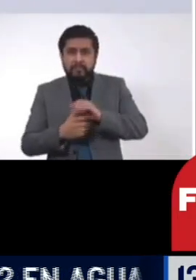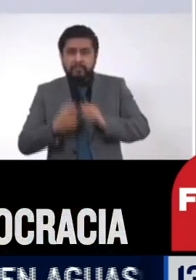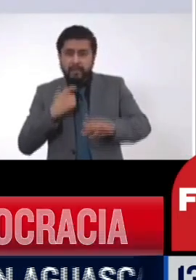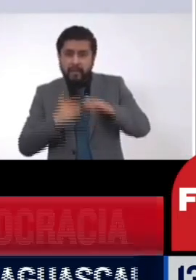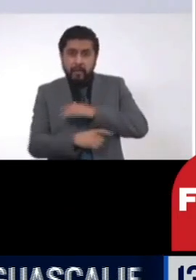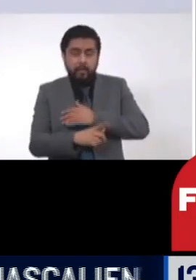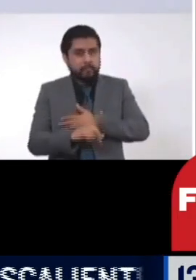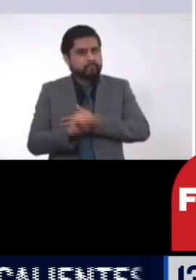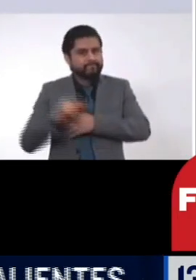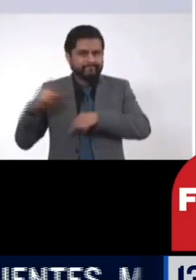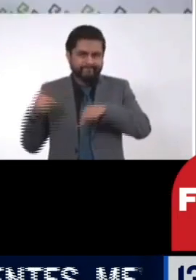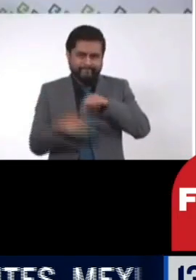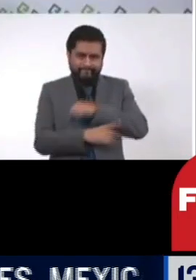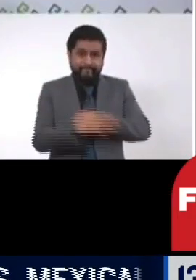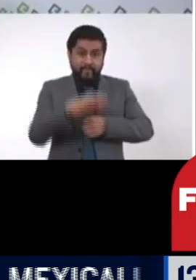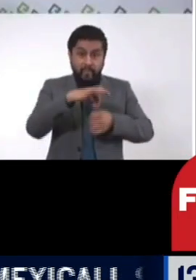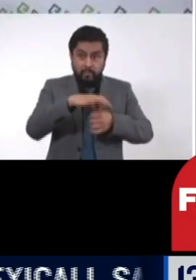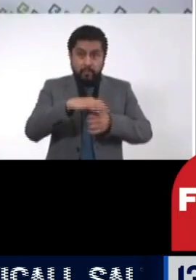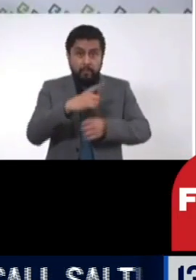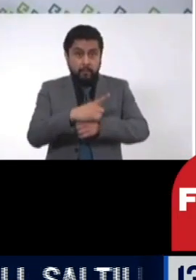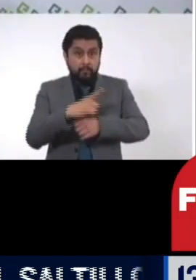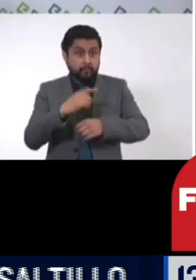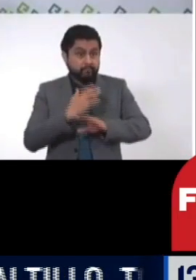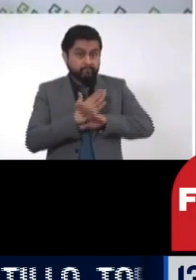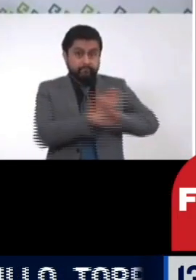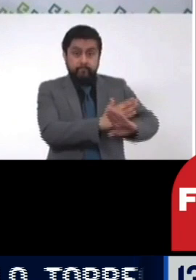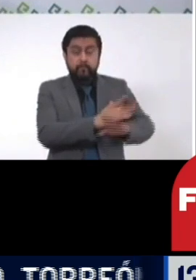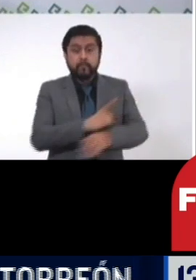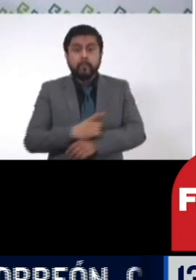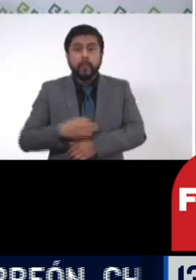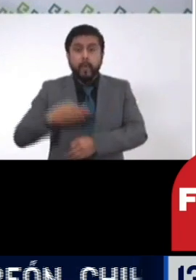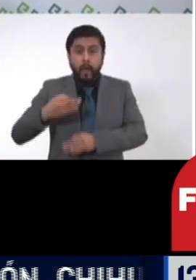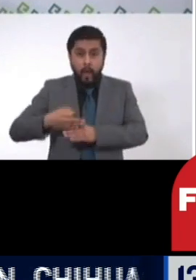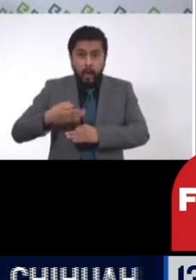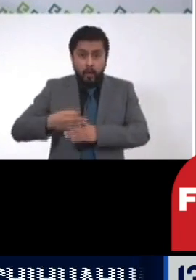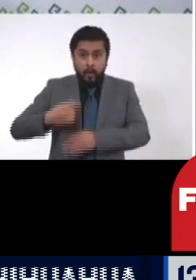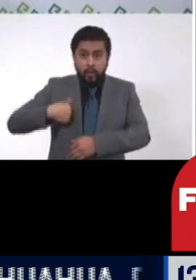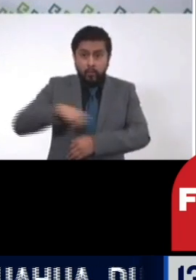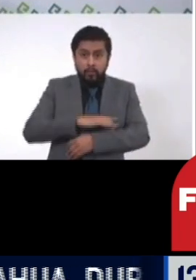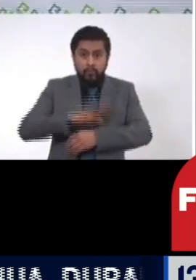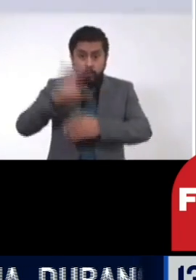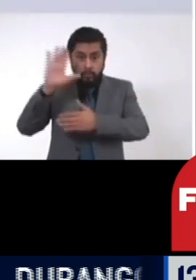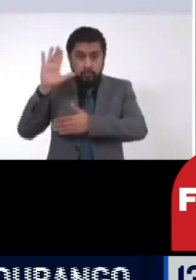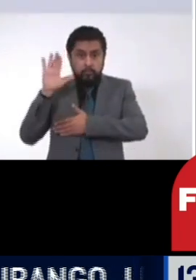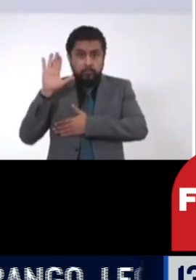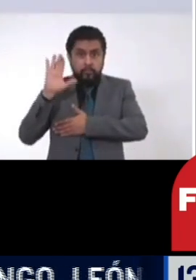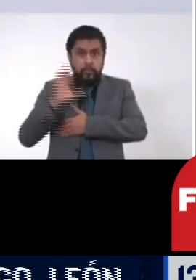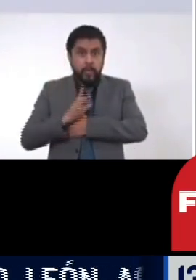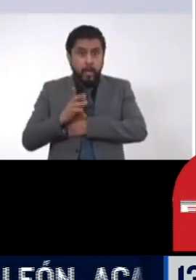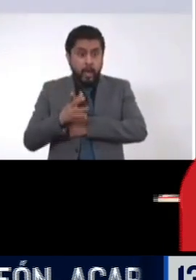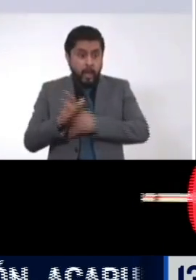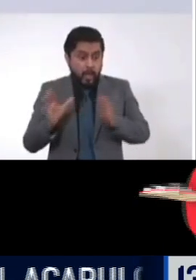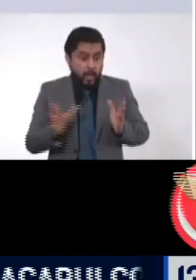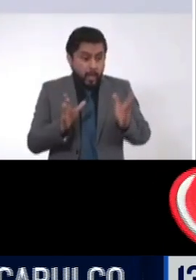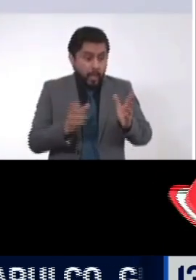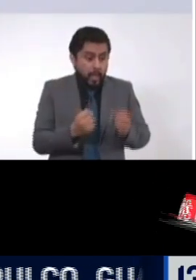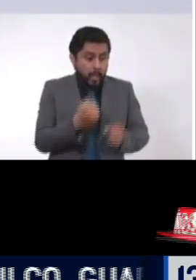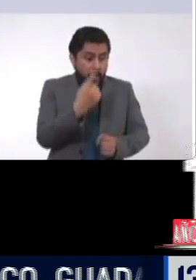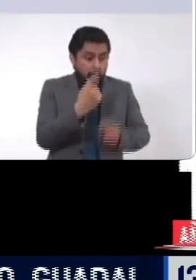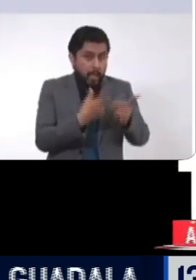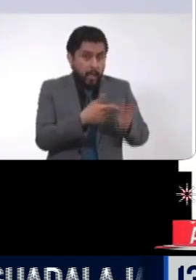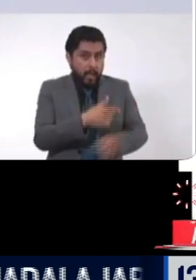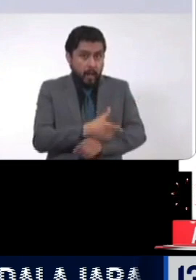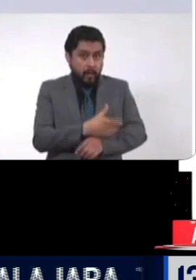Nos comprometemos a no apoyar a ningún candidato de ningún partido, a no permitir que se utilice